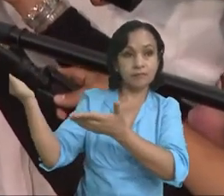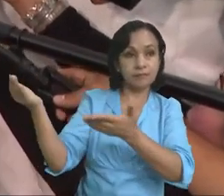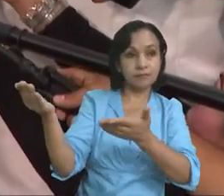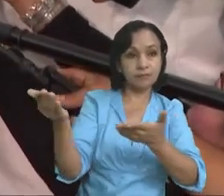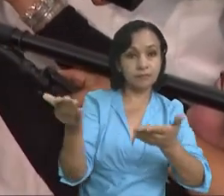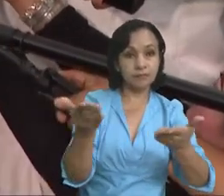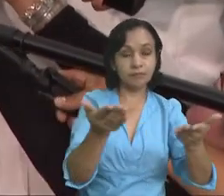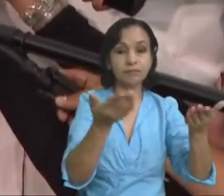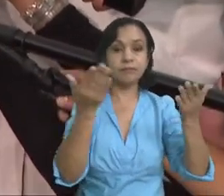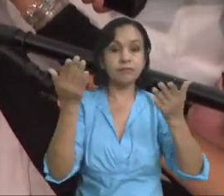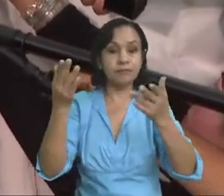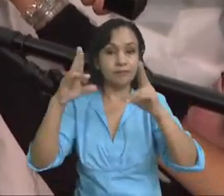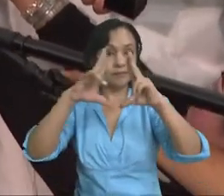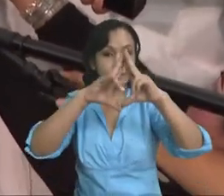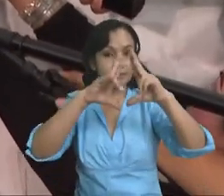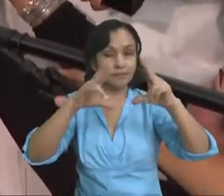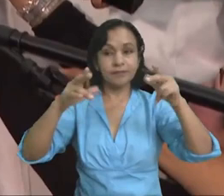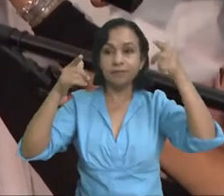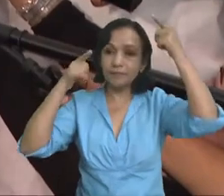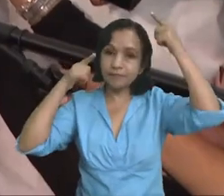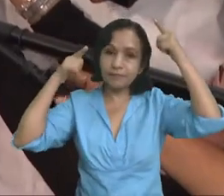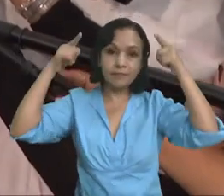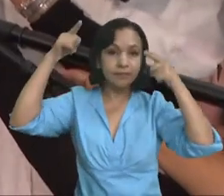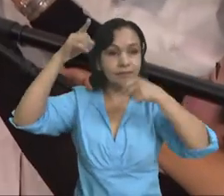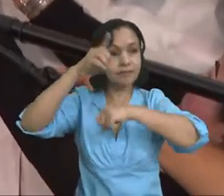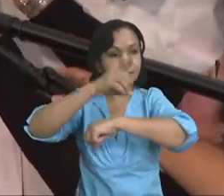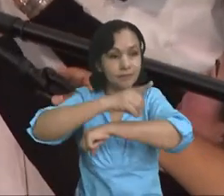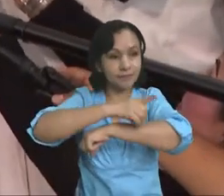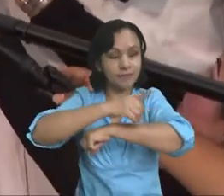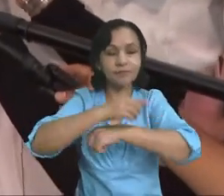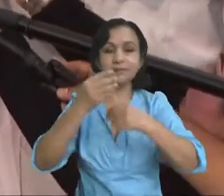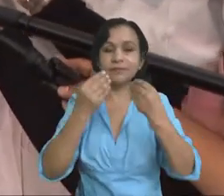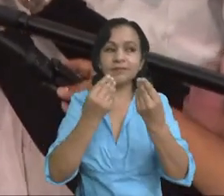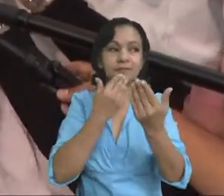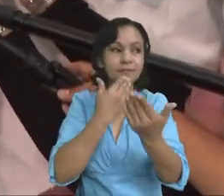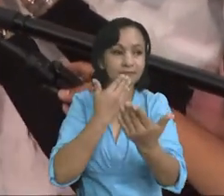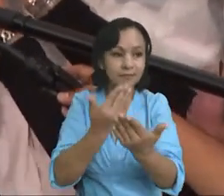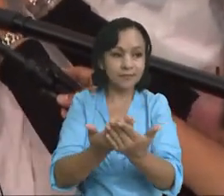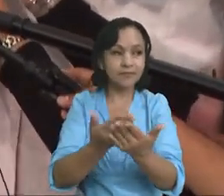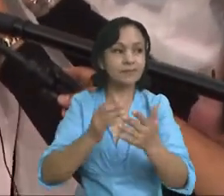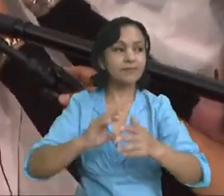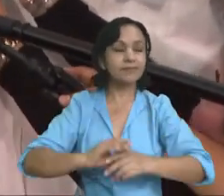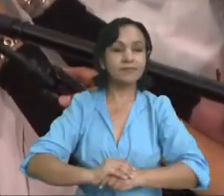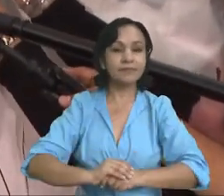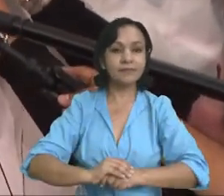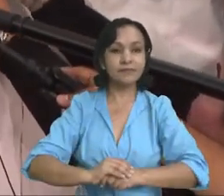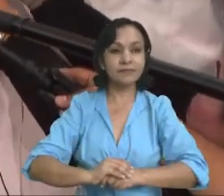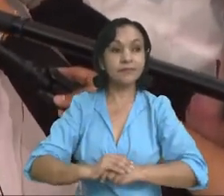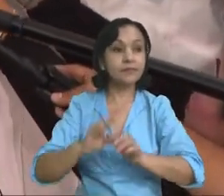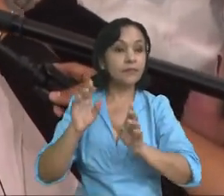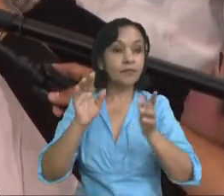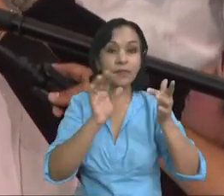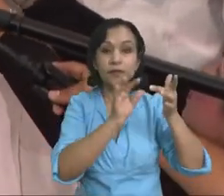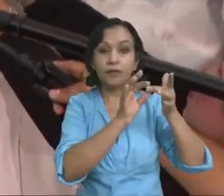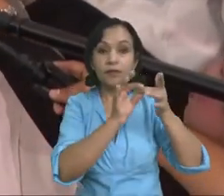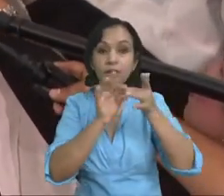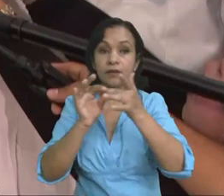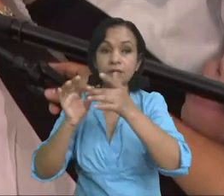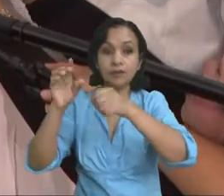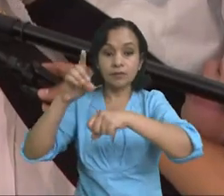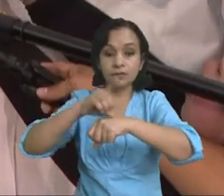la patria de Sandino y Daniel. Y muchísimas gracias. Dentro de los especialistas se